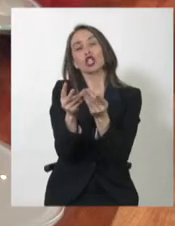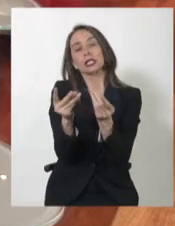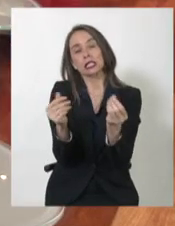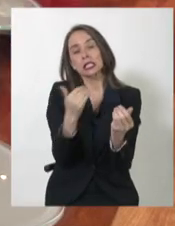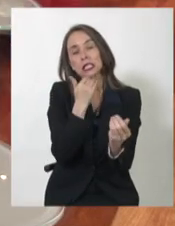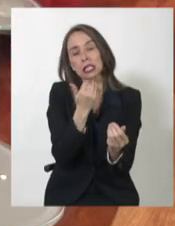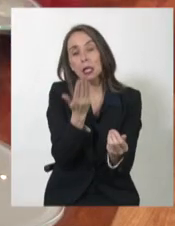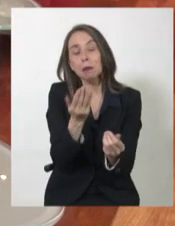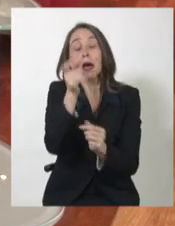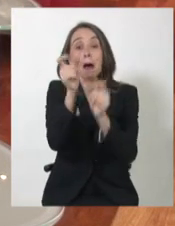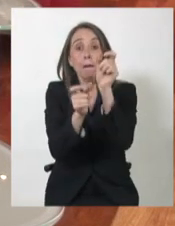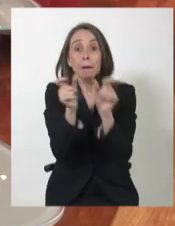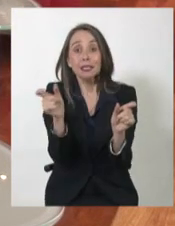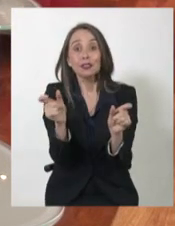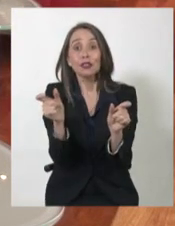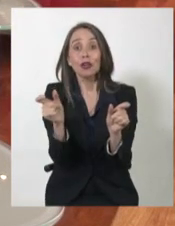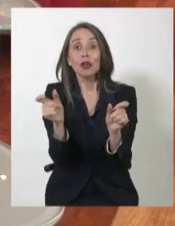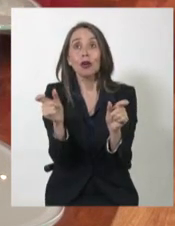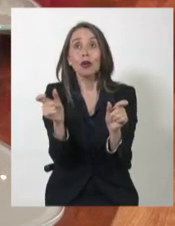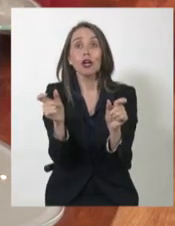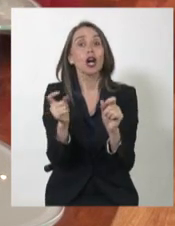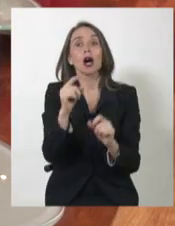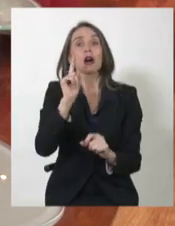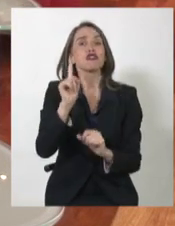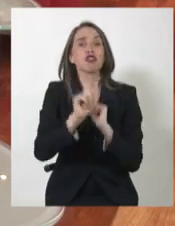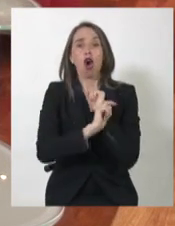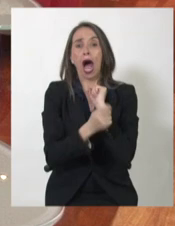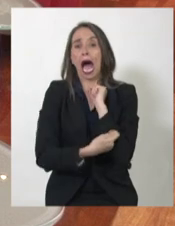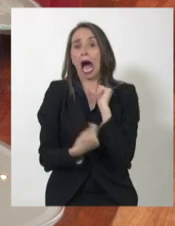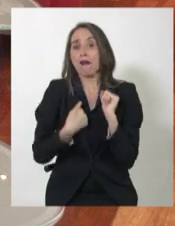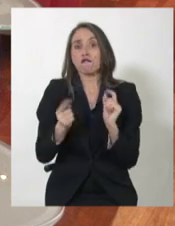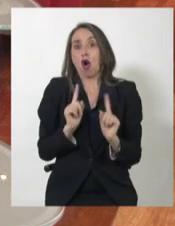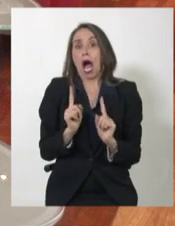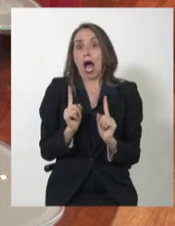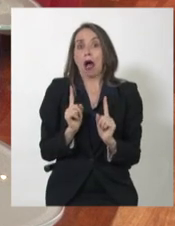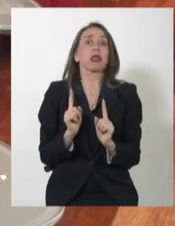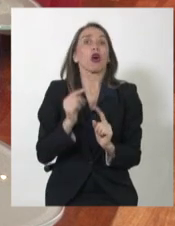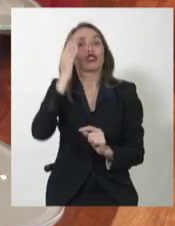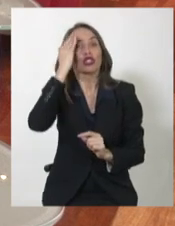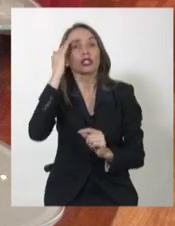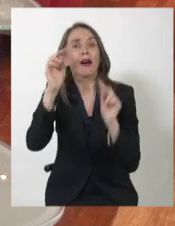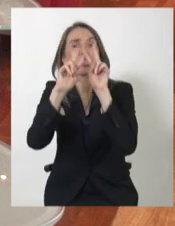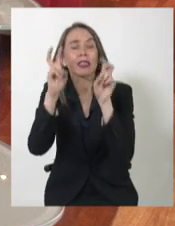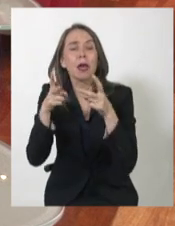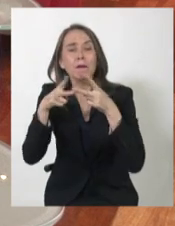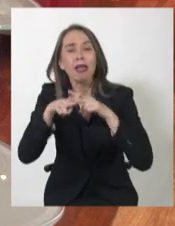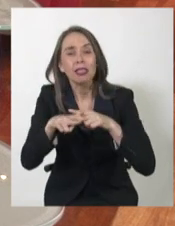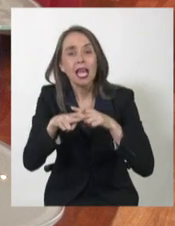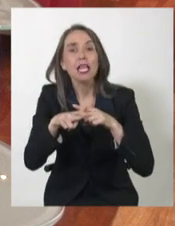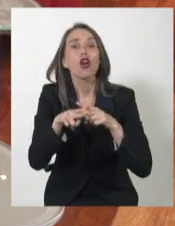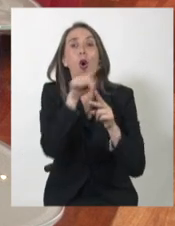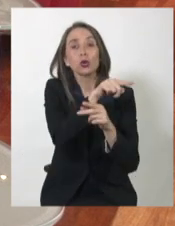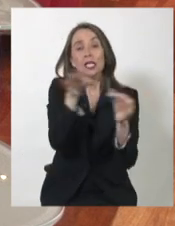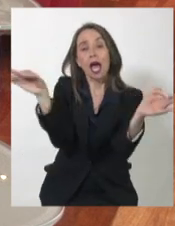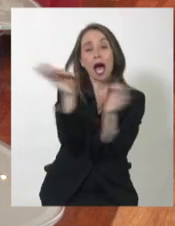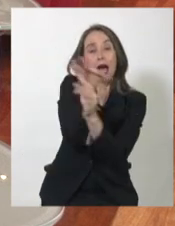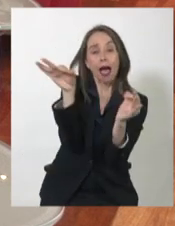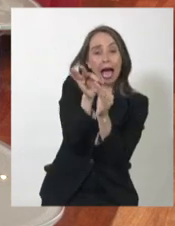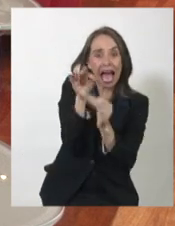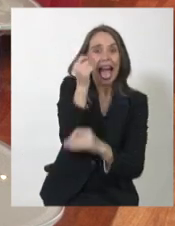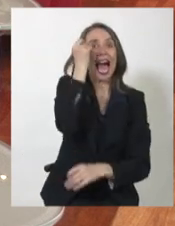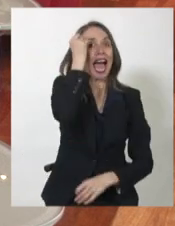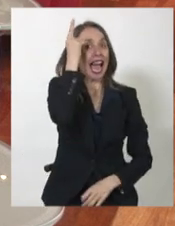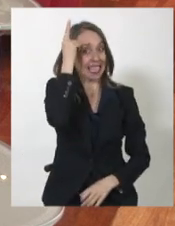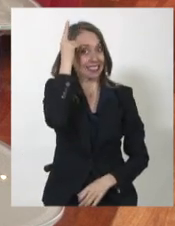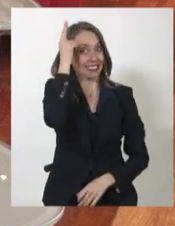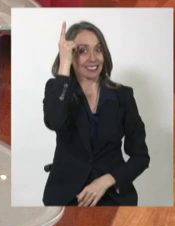para que las personas, ¿no es cierto?, que no son abogadas o que no tienen una cercanía con este tema más técnico, puedan comprenderlo? Bueno, a mí